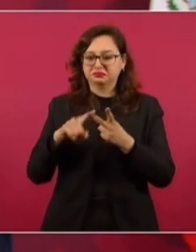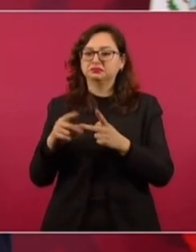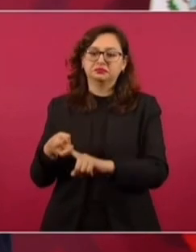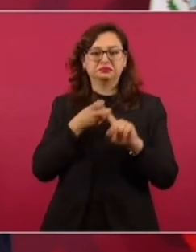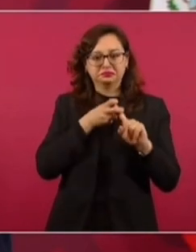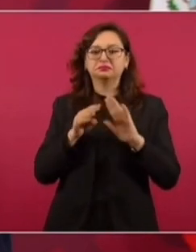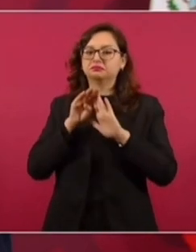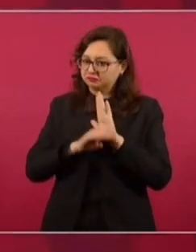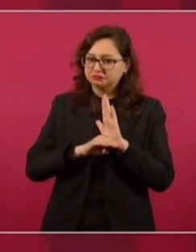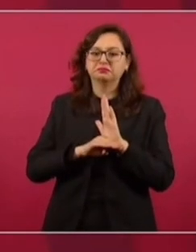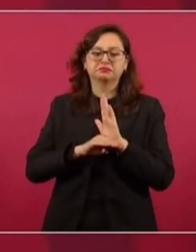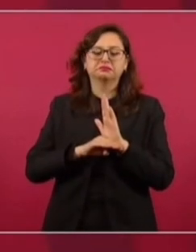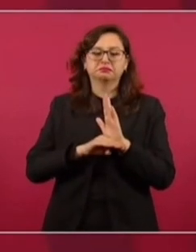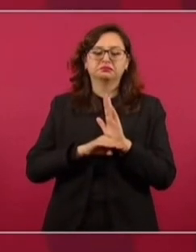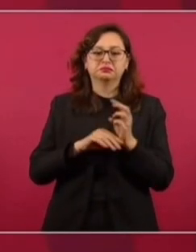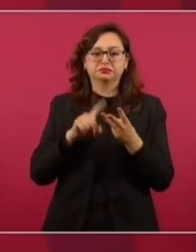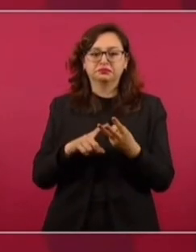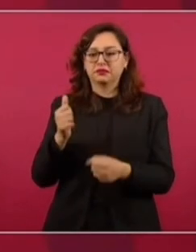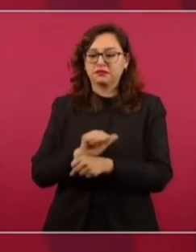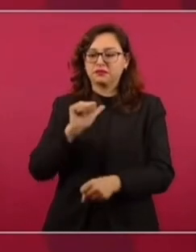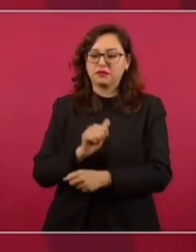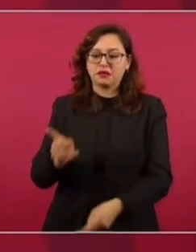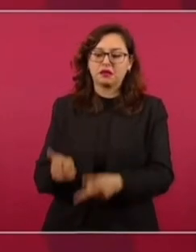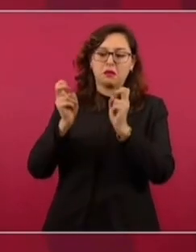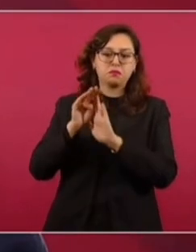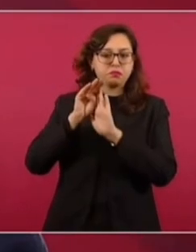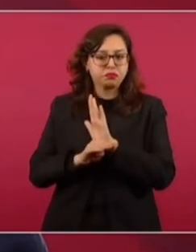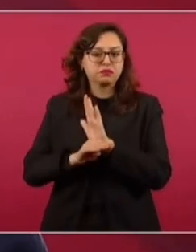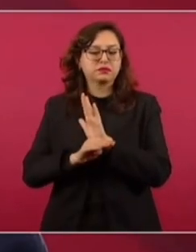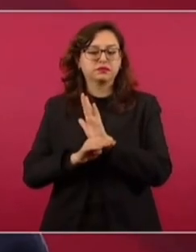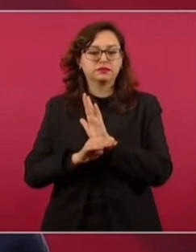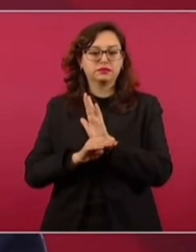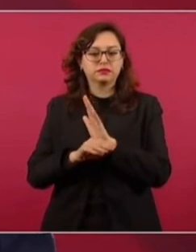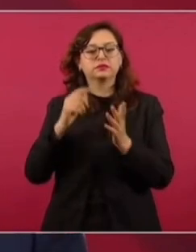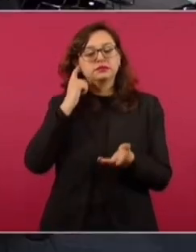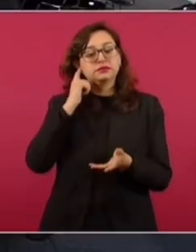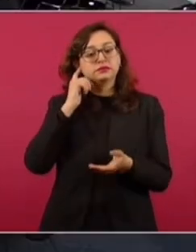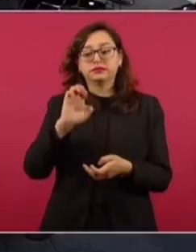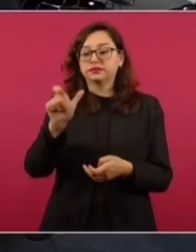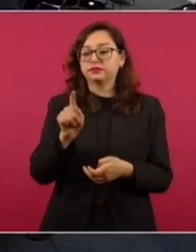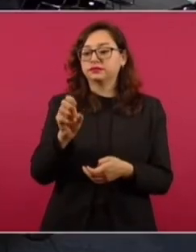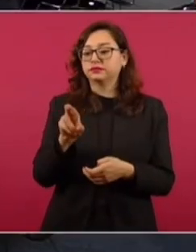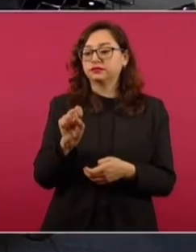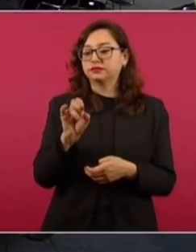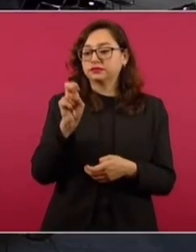secuestro, en robo de vehículo, pero extorsión